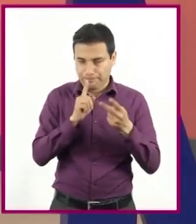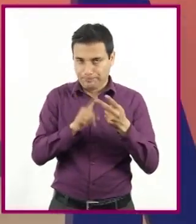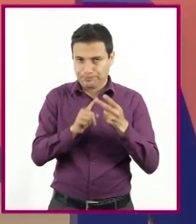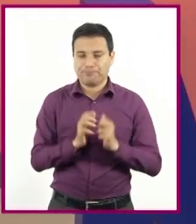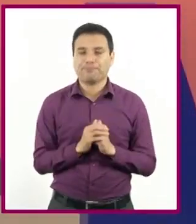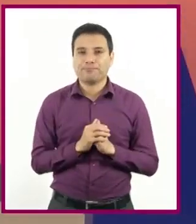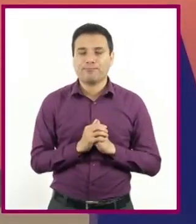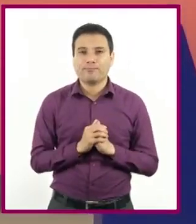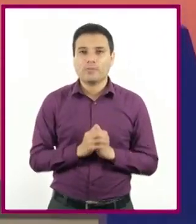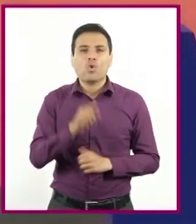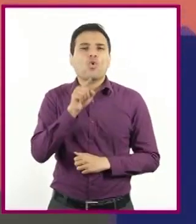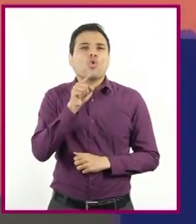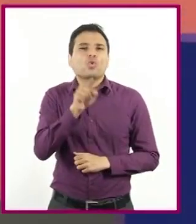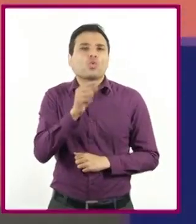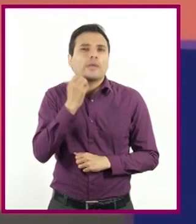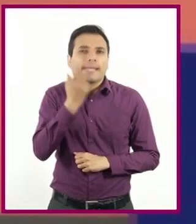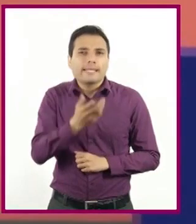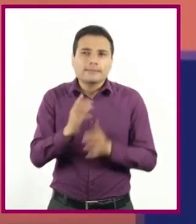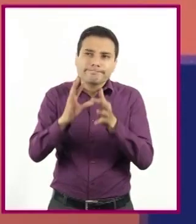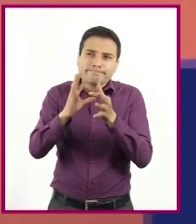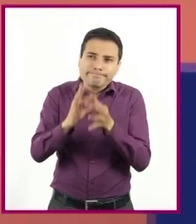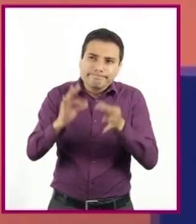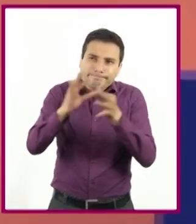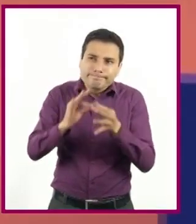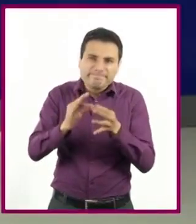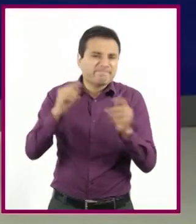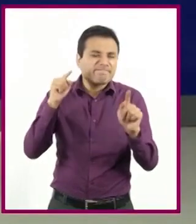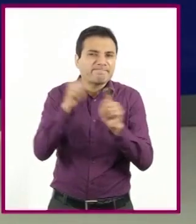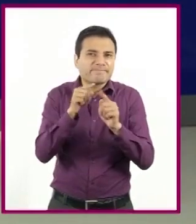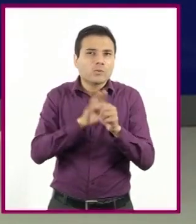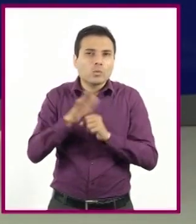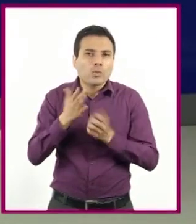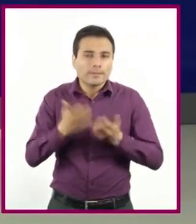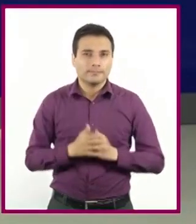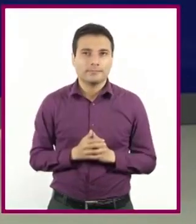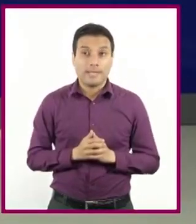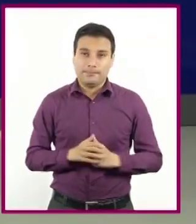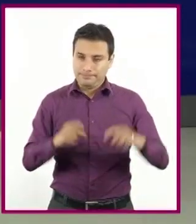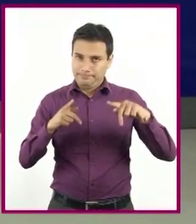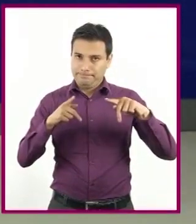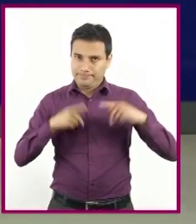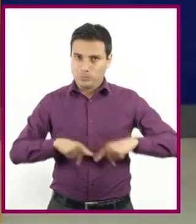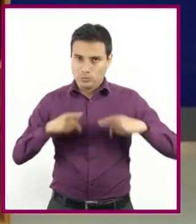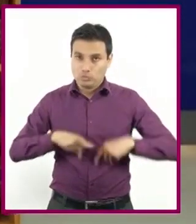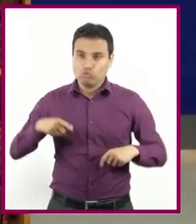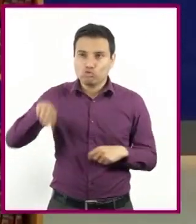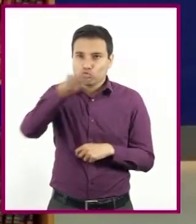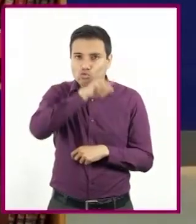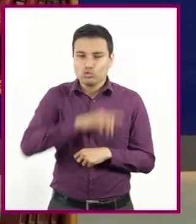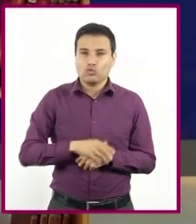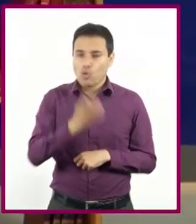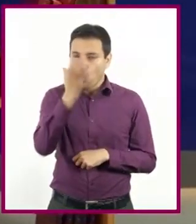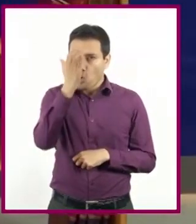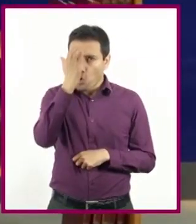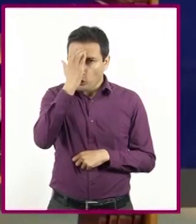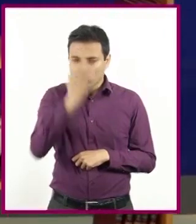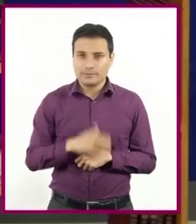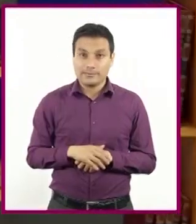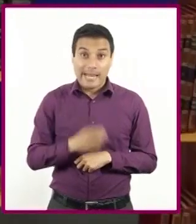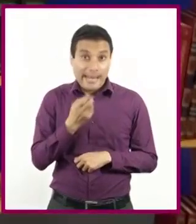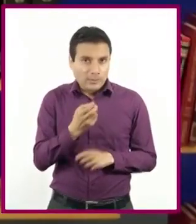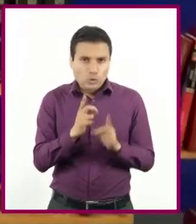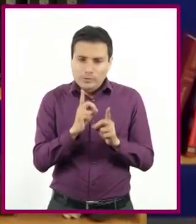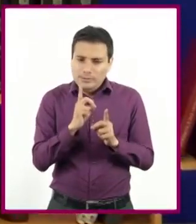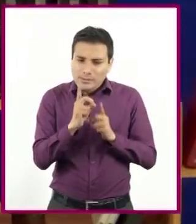¿Qué pretendes al dar a conocer esa información? Que los radioescuchas se percaten de que estas son tradiciones deportivas